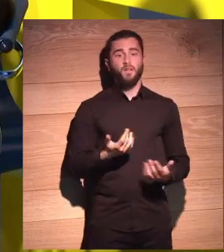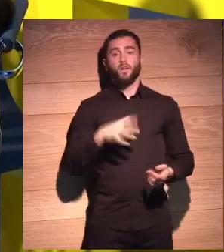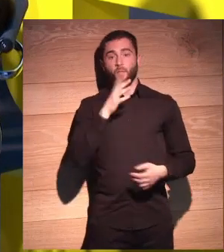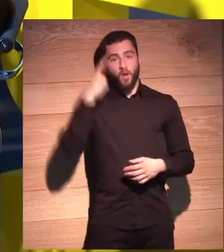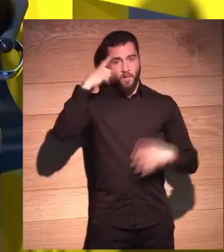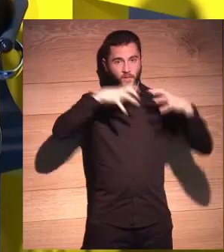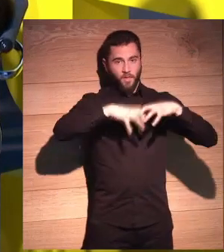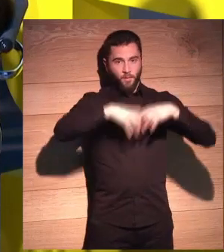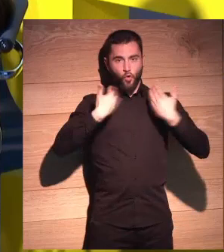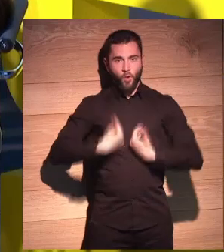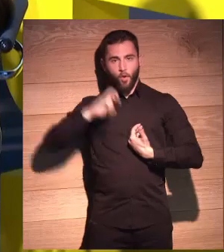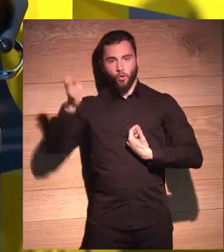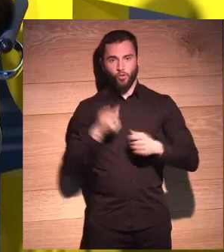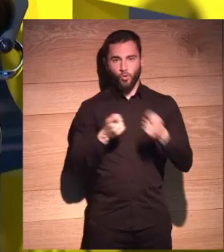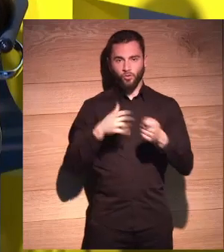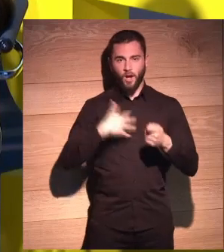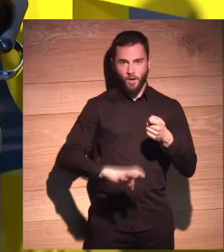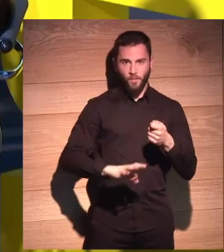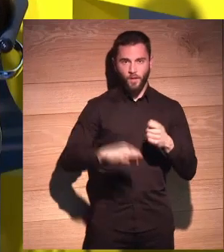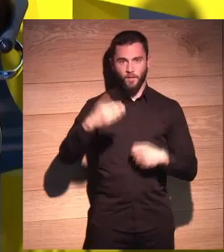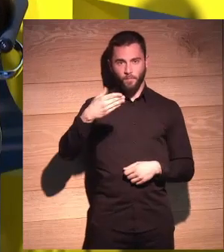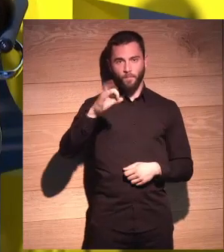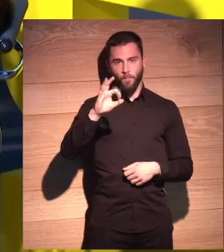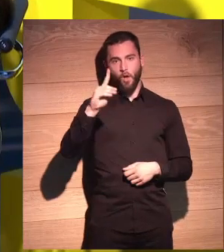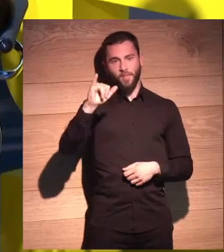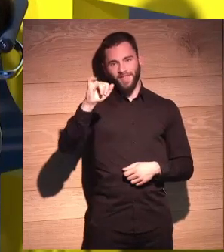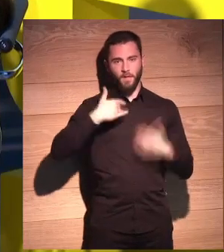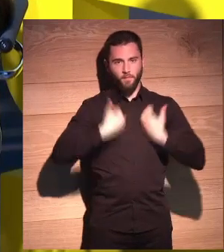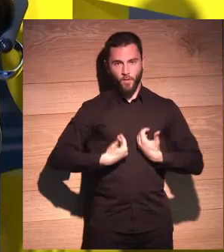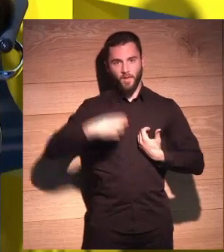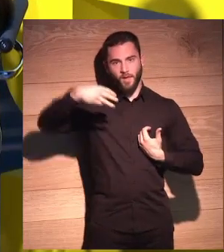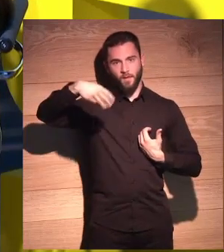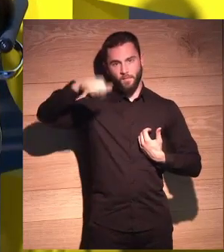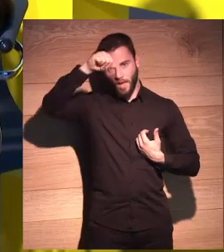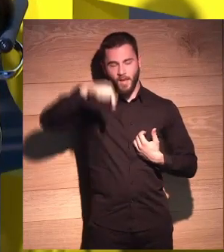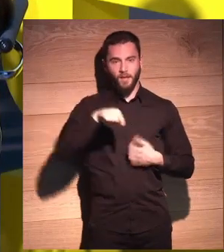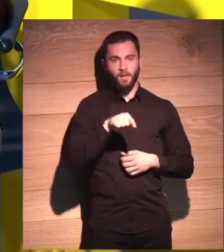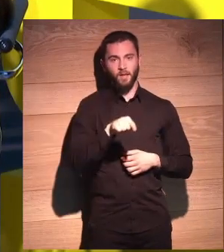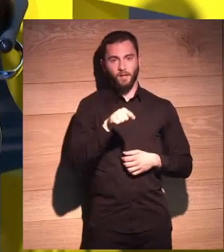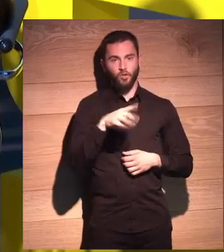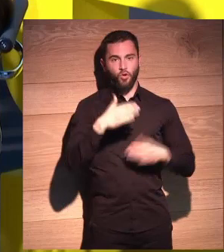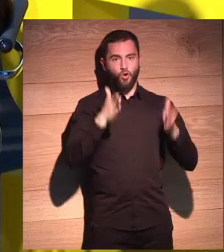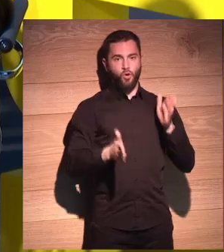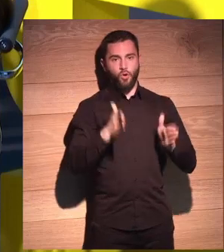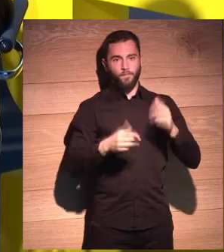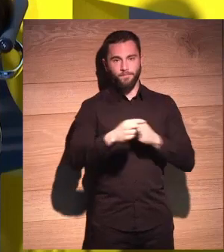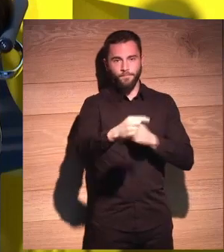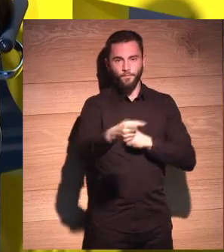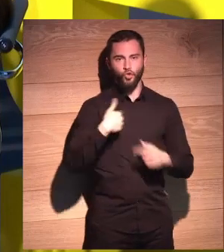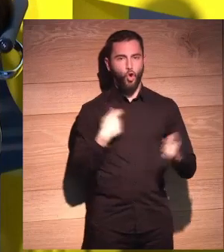cuerpo, podemos controlar, yo he hecho embodiment, he estado, digamos, controlando un robot a distancia